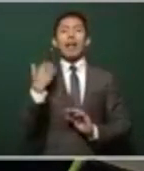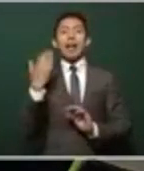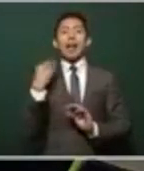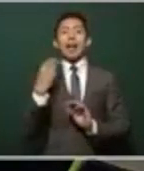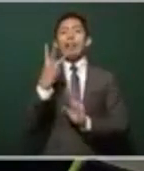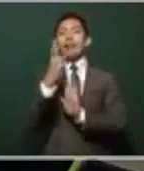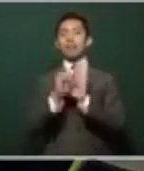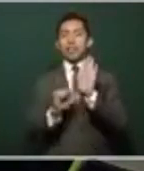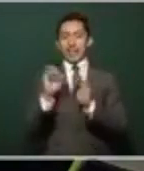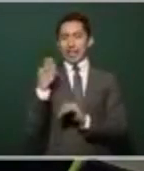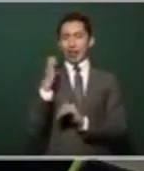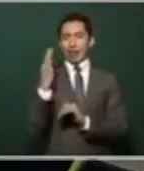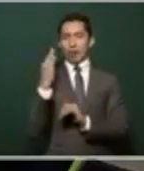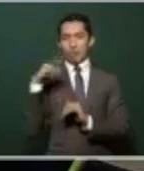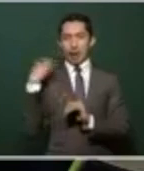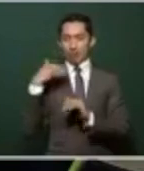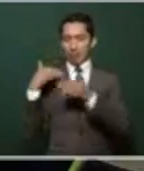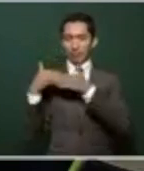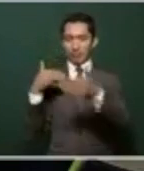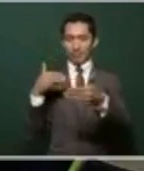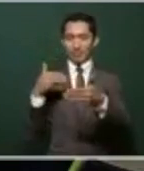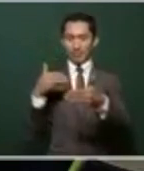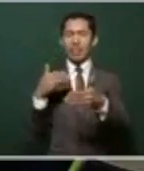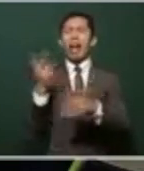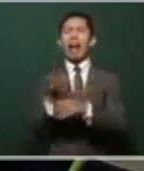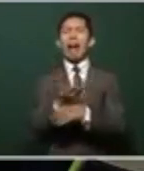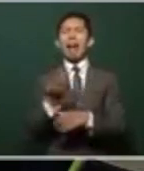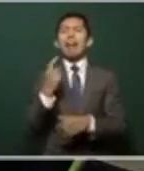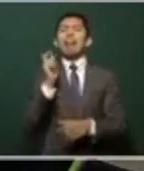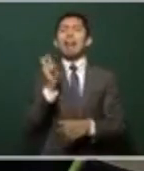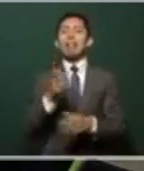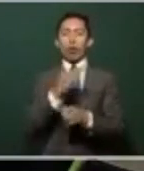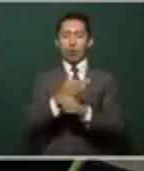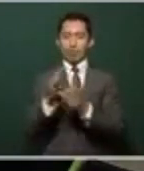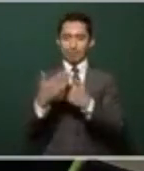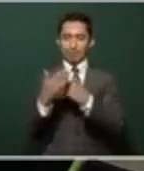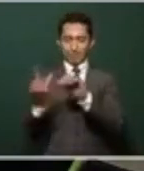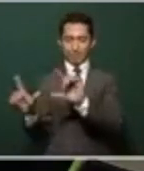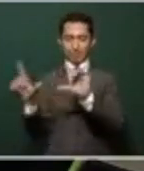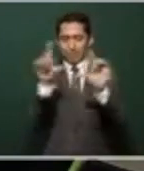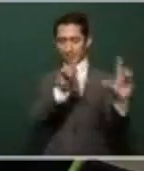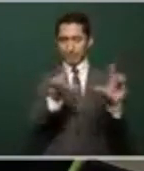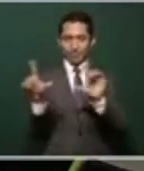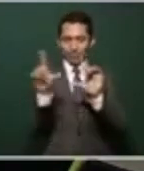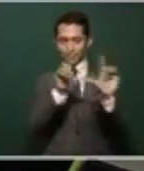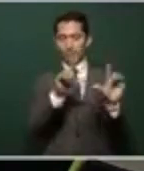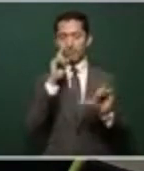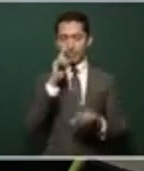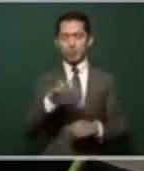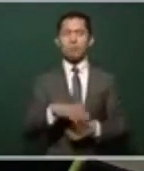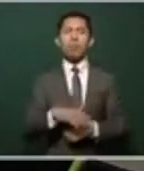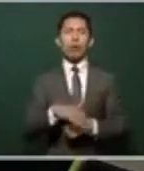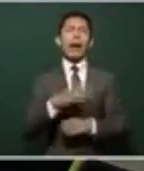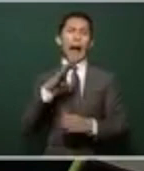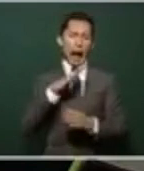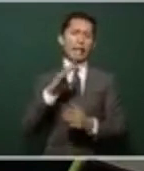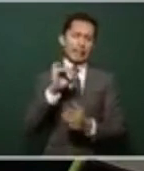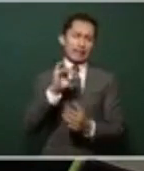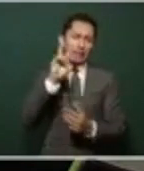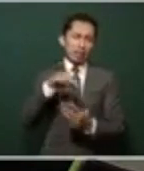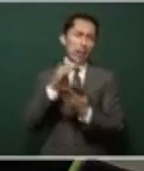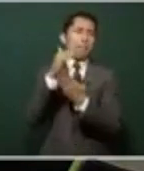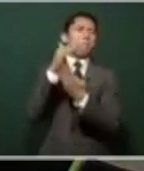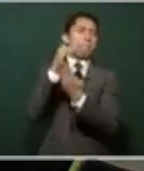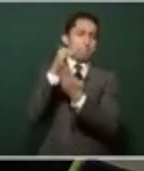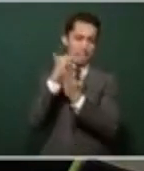que la pudieran observar ustedes en la gráfica que van a tener a continuación, porque hemos tenido una disminución importante y nos